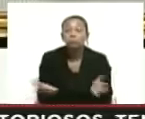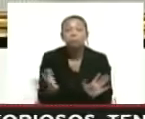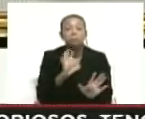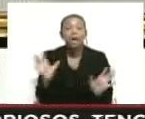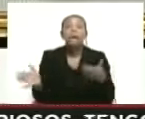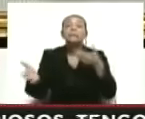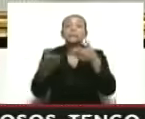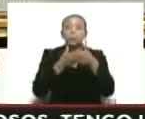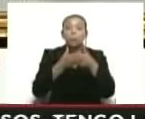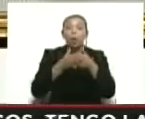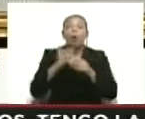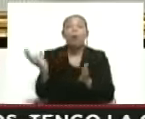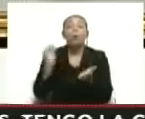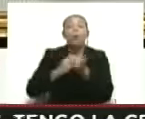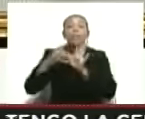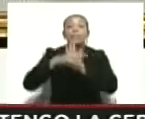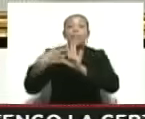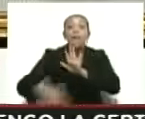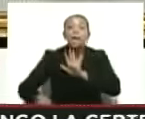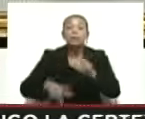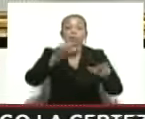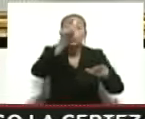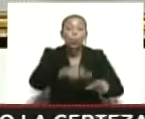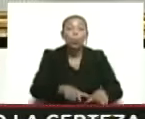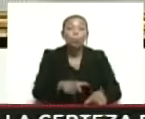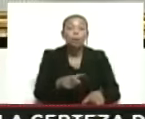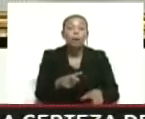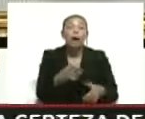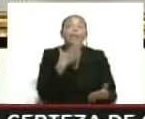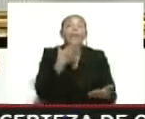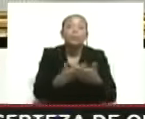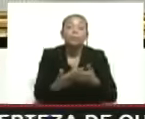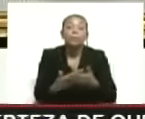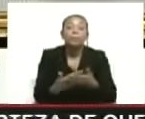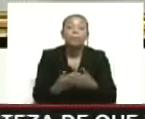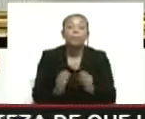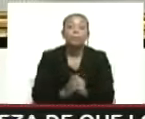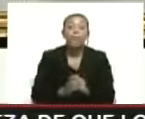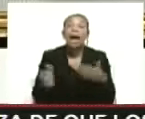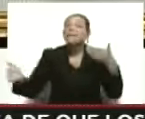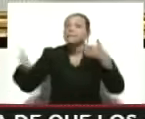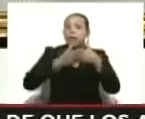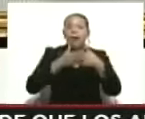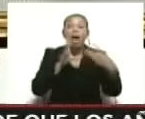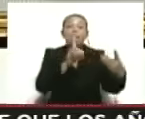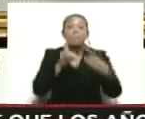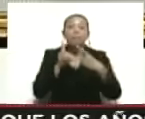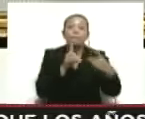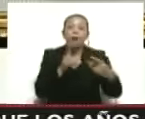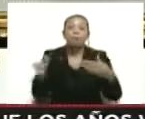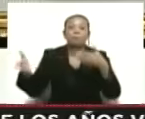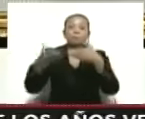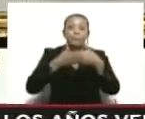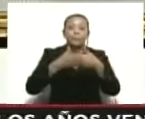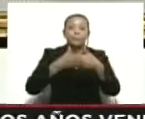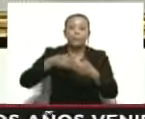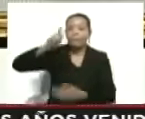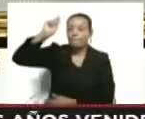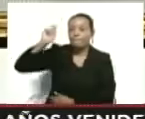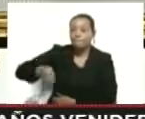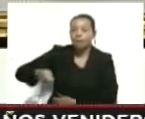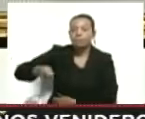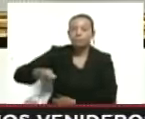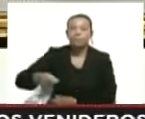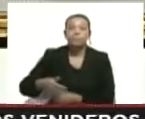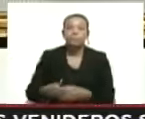si no hay otra derecho de palabra de diputado o diputado, vamos a proceder a cerrar el debate. Se va a cerrar